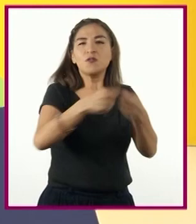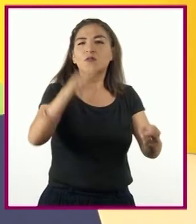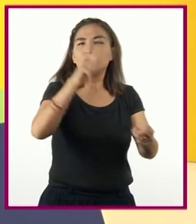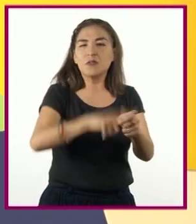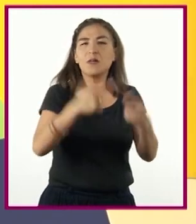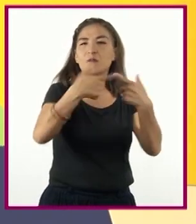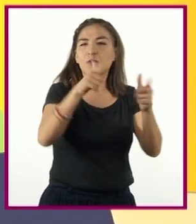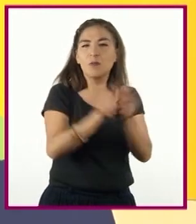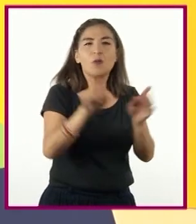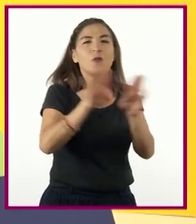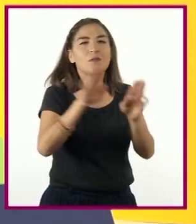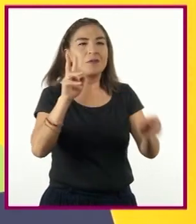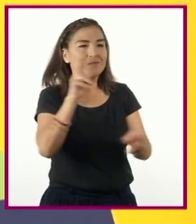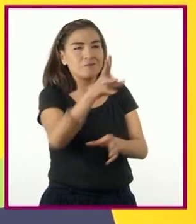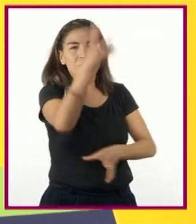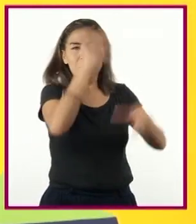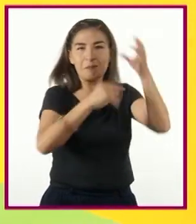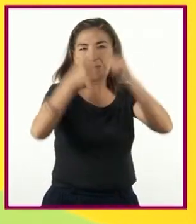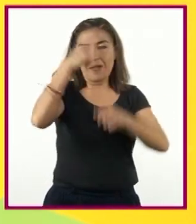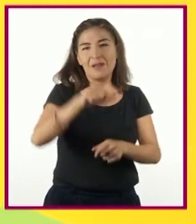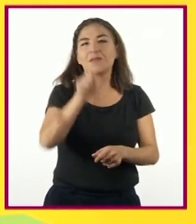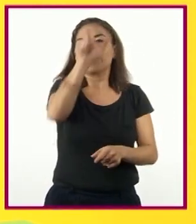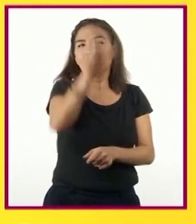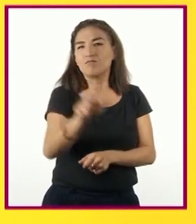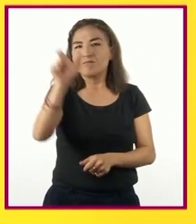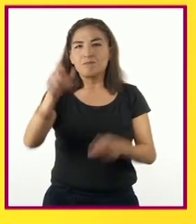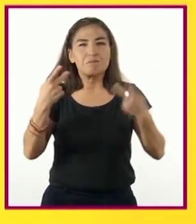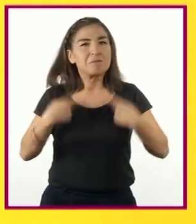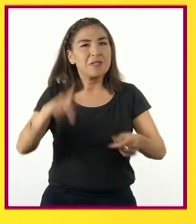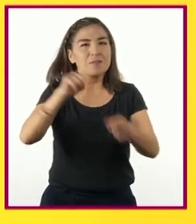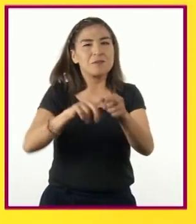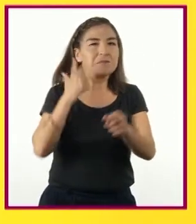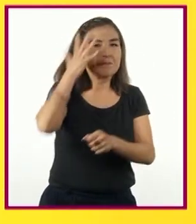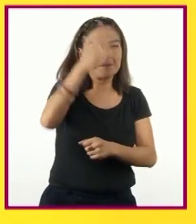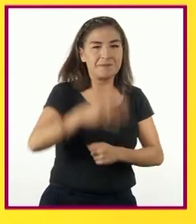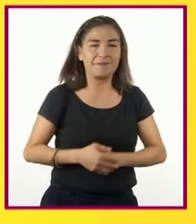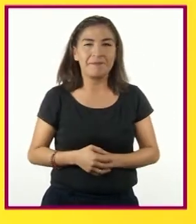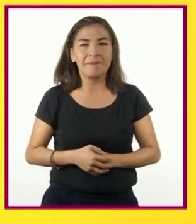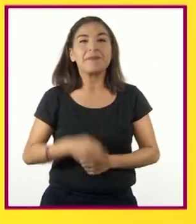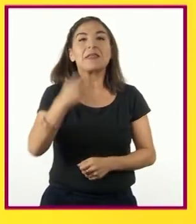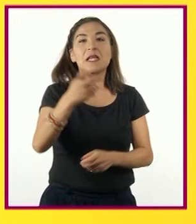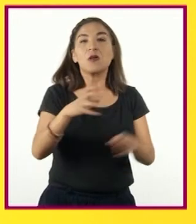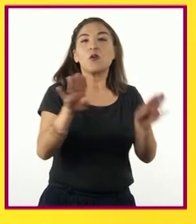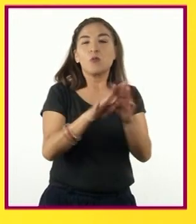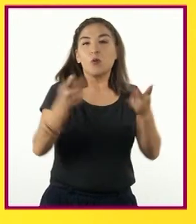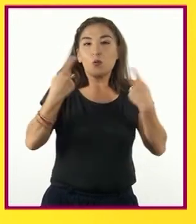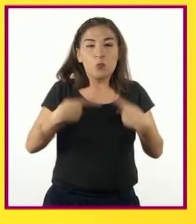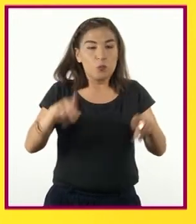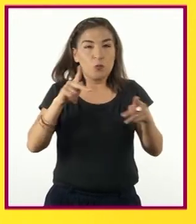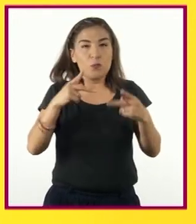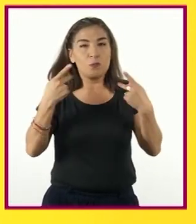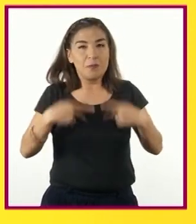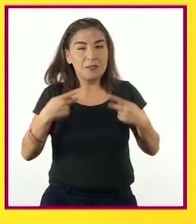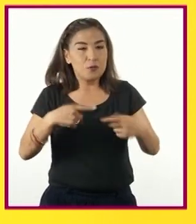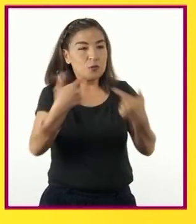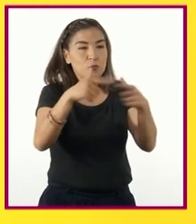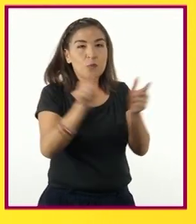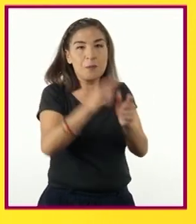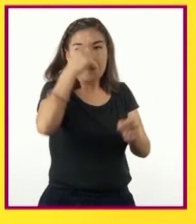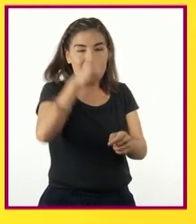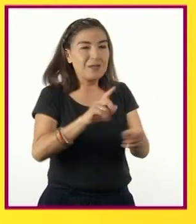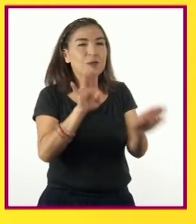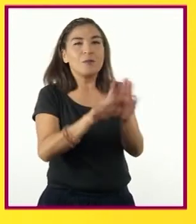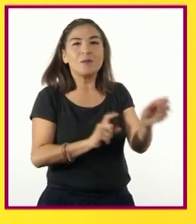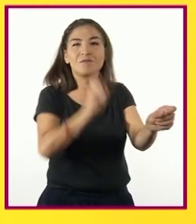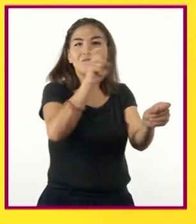en la conformación de la identidad. Se precisó que si bien los grupos de pertenencia nos aportan elementos para